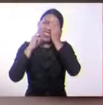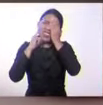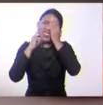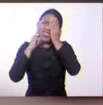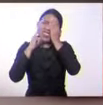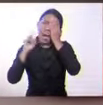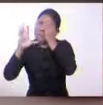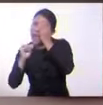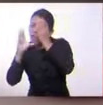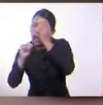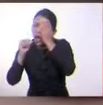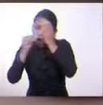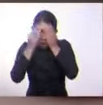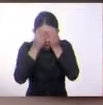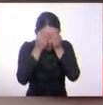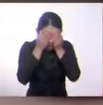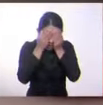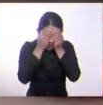¡Gansos!